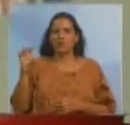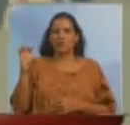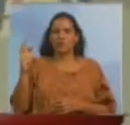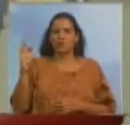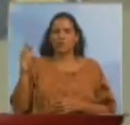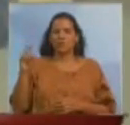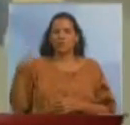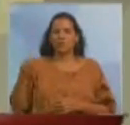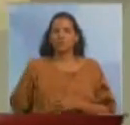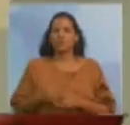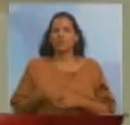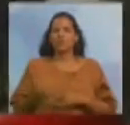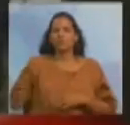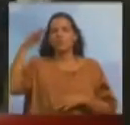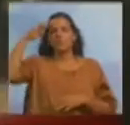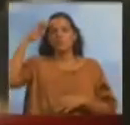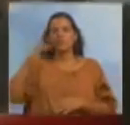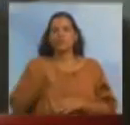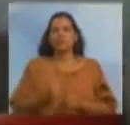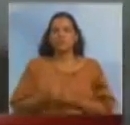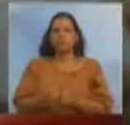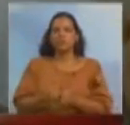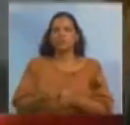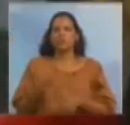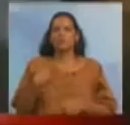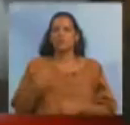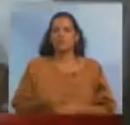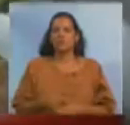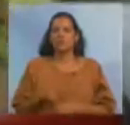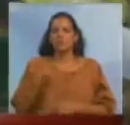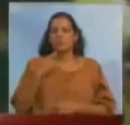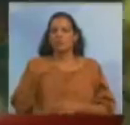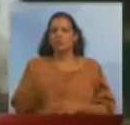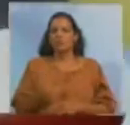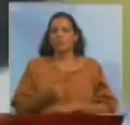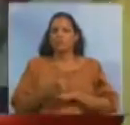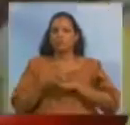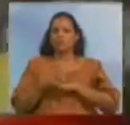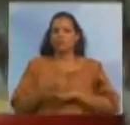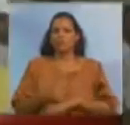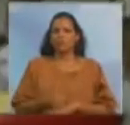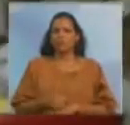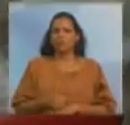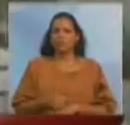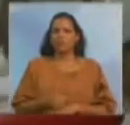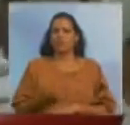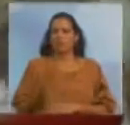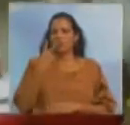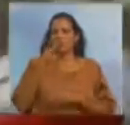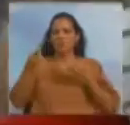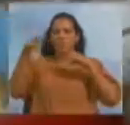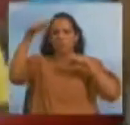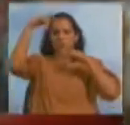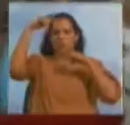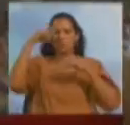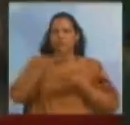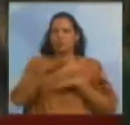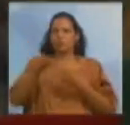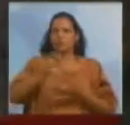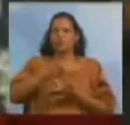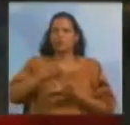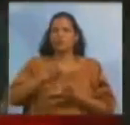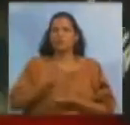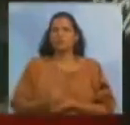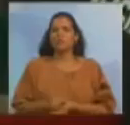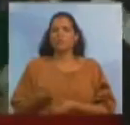de la EAPA acompañado de la fuerza pública. El rechazo no se hizo esperar hacia el Ejecutivo, al que los medios de comunicación y la ciudadanía en